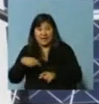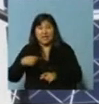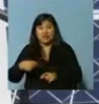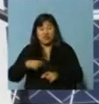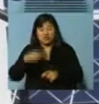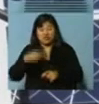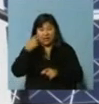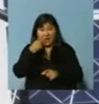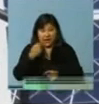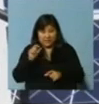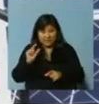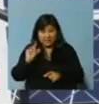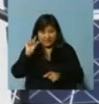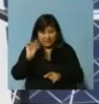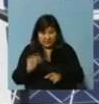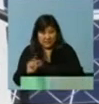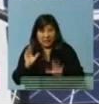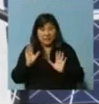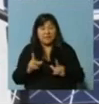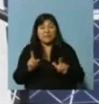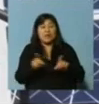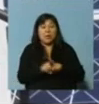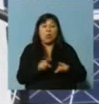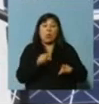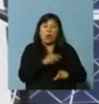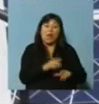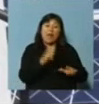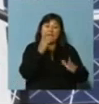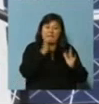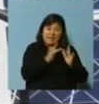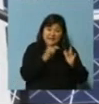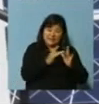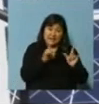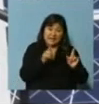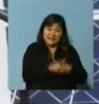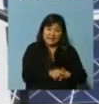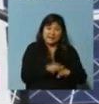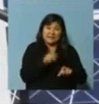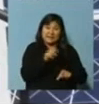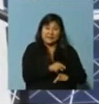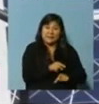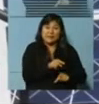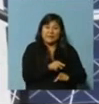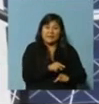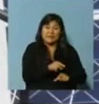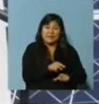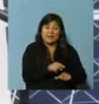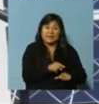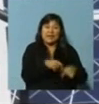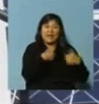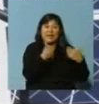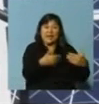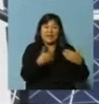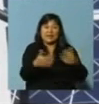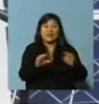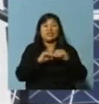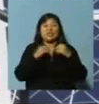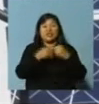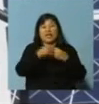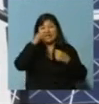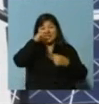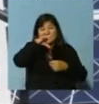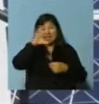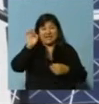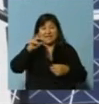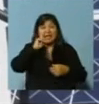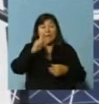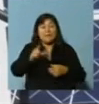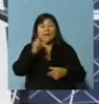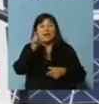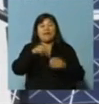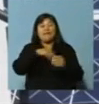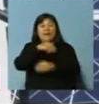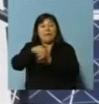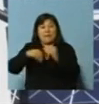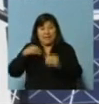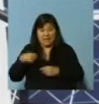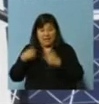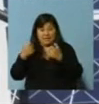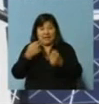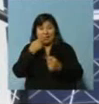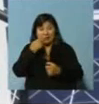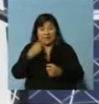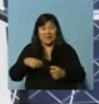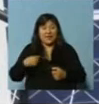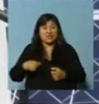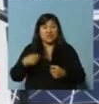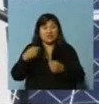eléctrica, estamos llegando con una tarifa social a más de 70.000 familias en Jujuy, vamos a tener